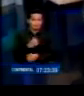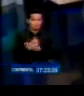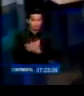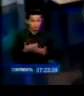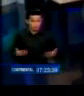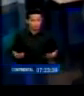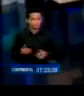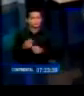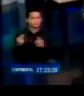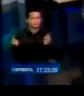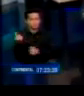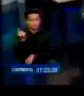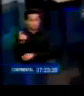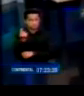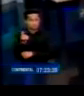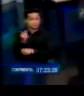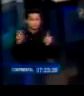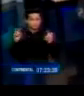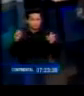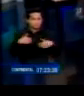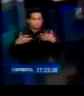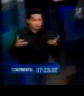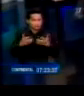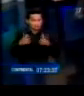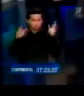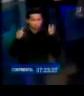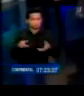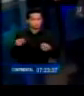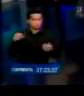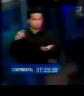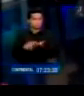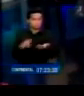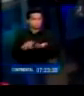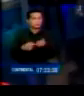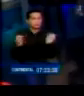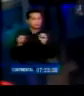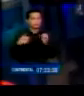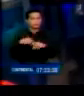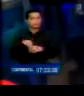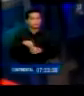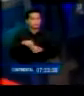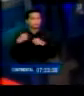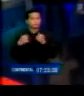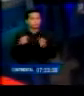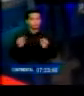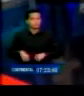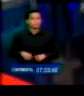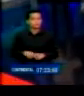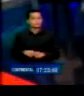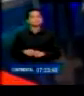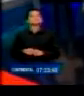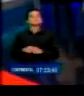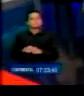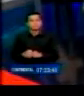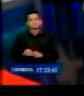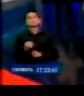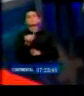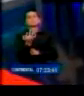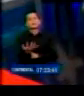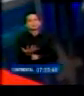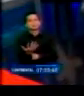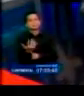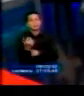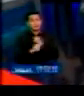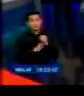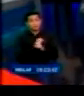de utilidades en términos de capitalizar las utilidades o de aporte de fondos frescos. Así es. ¿Ese incremento de patrimonio cuánto es entre